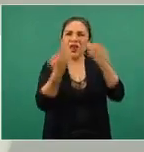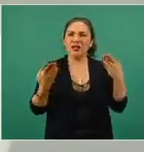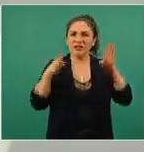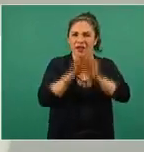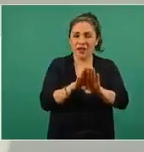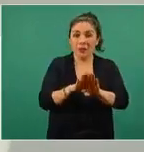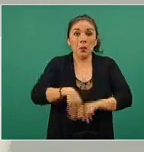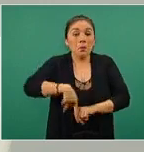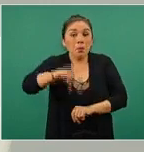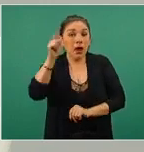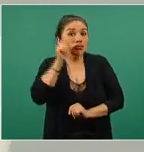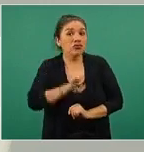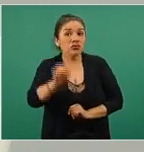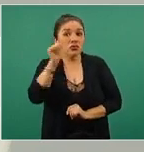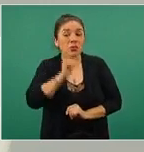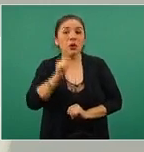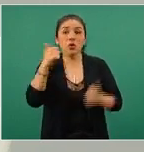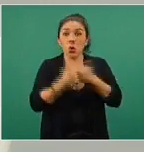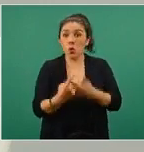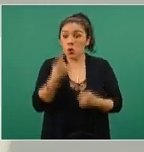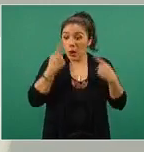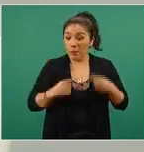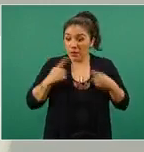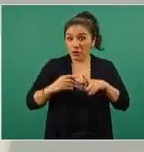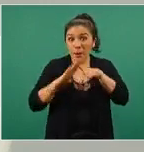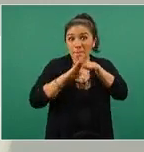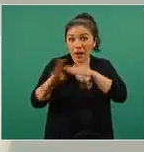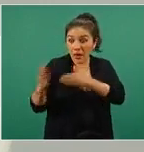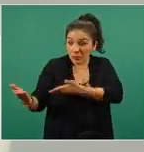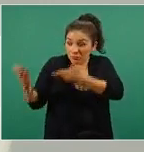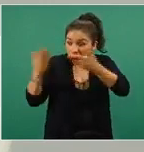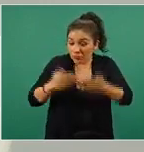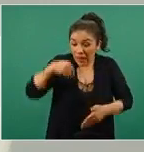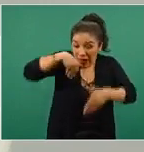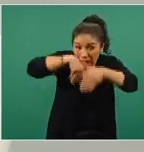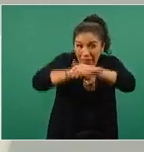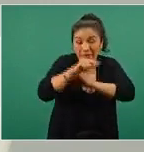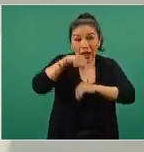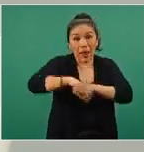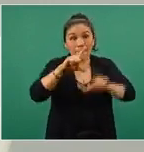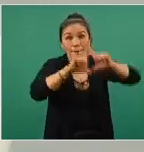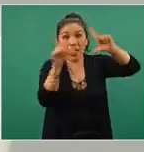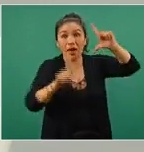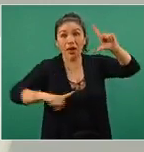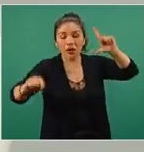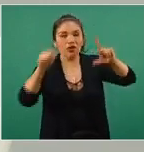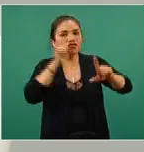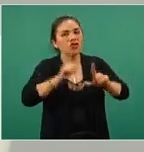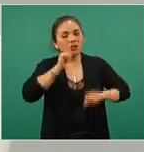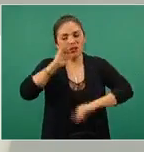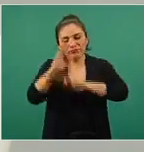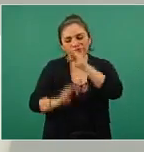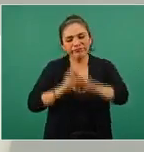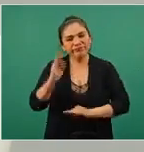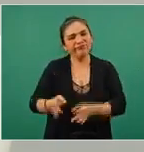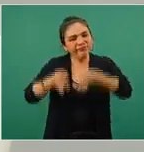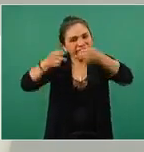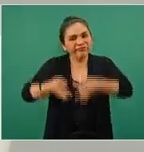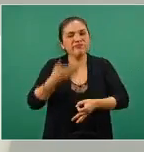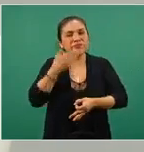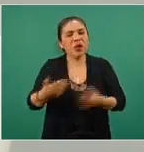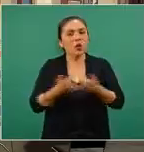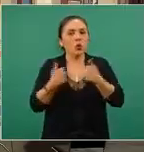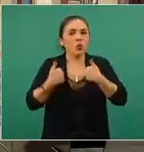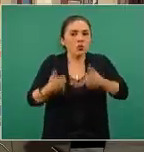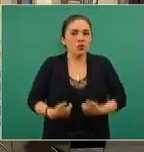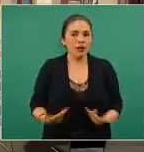pero en todo momento que un migrante ingresa a nuestro territorio, siempre será tratado de forma